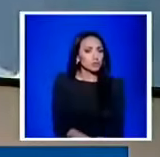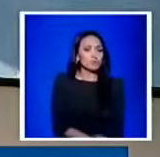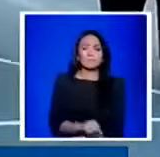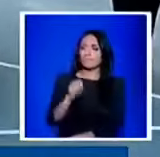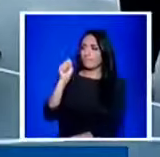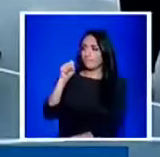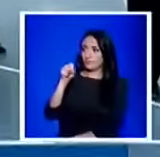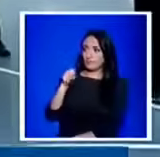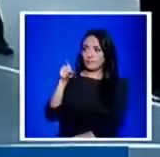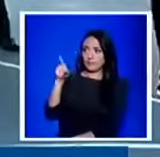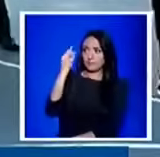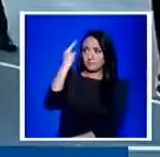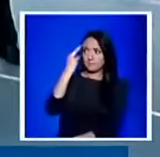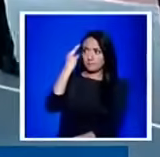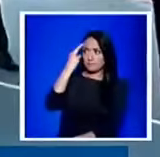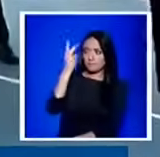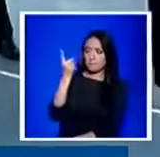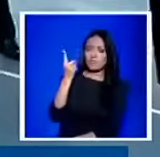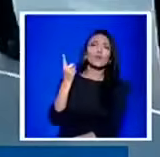sí.